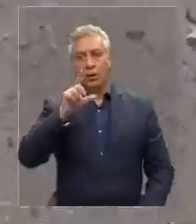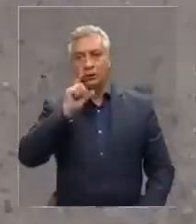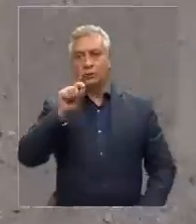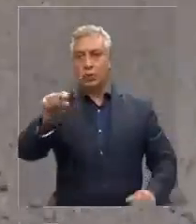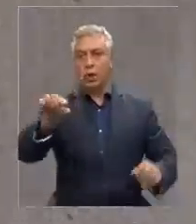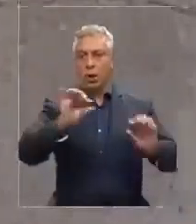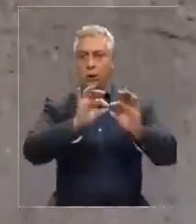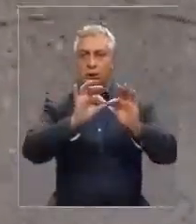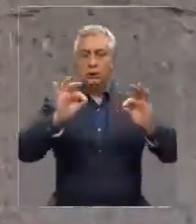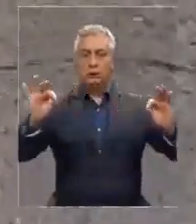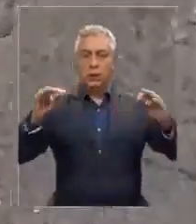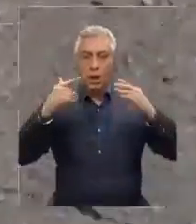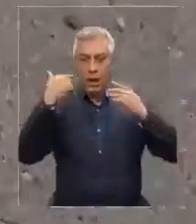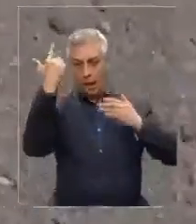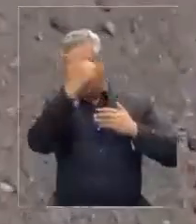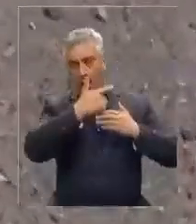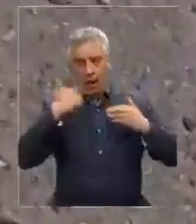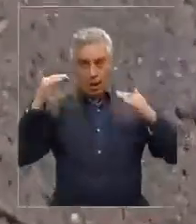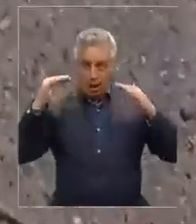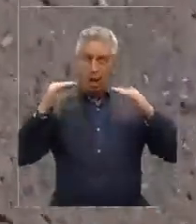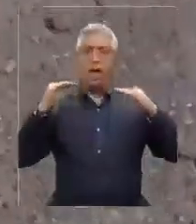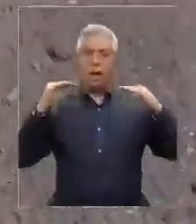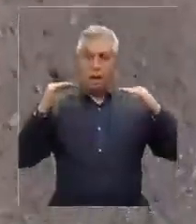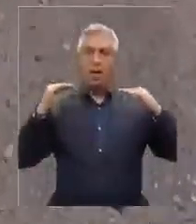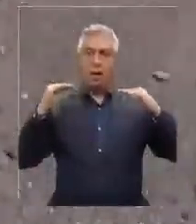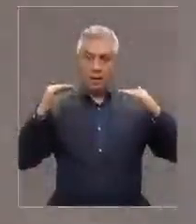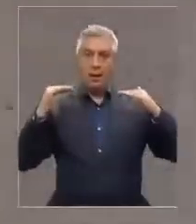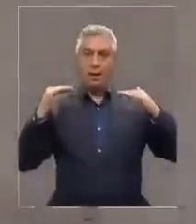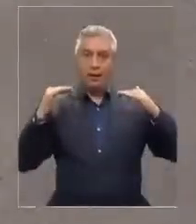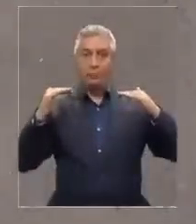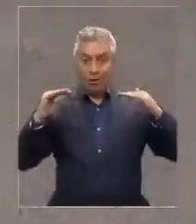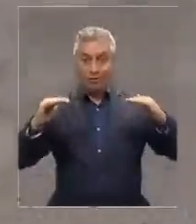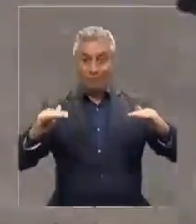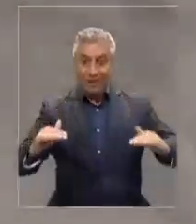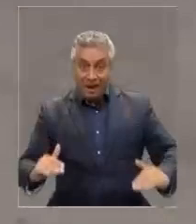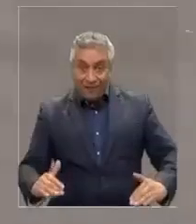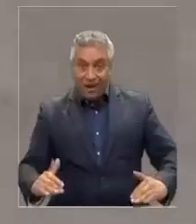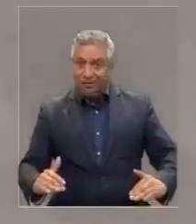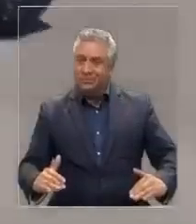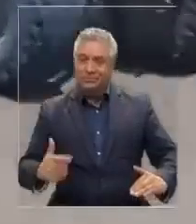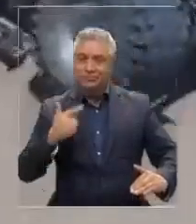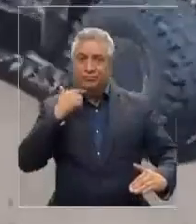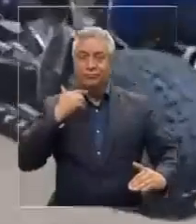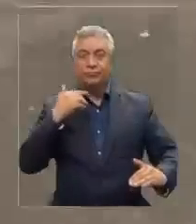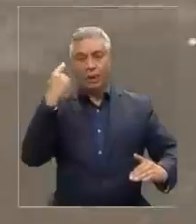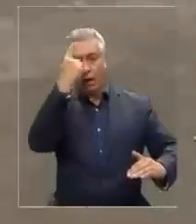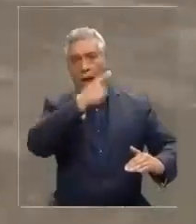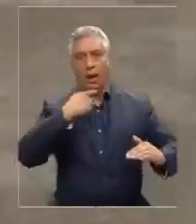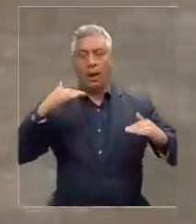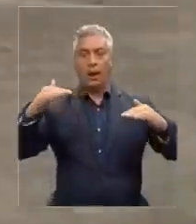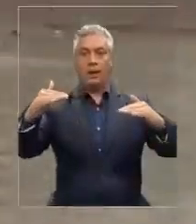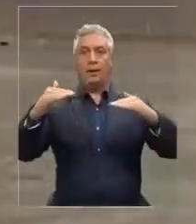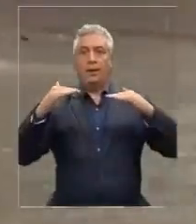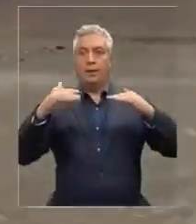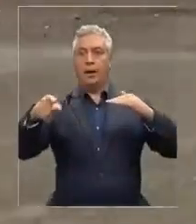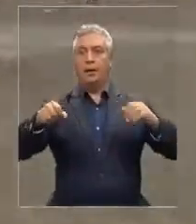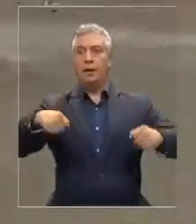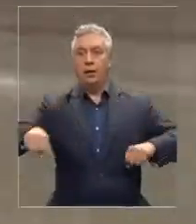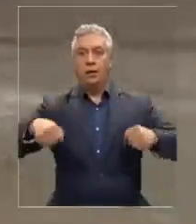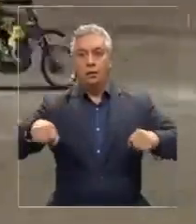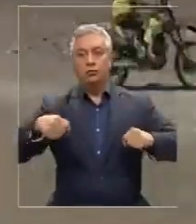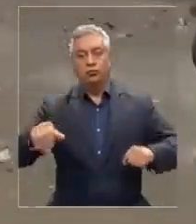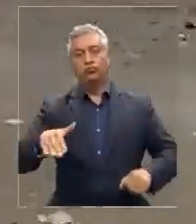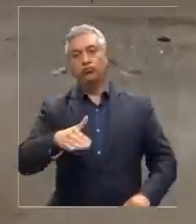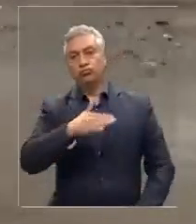de la cara de uno, a lo mejor hubiese estado más abajo, hubiese sido diferente. Un alambre de púas habría sido lo que generó que el joven perdiera la